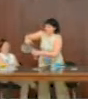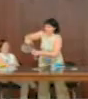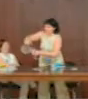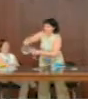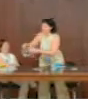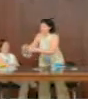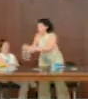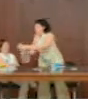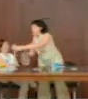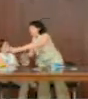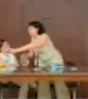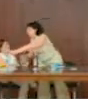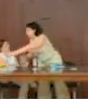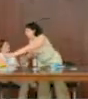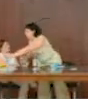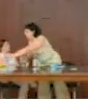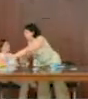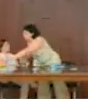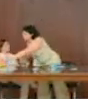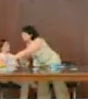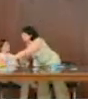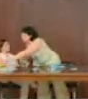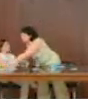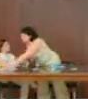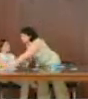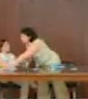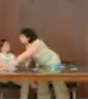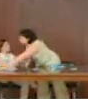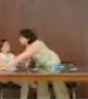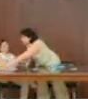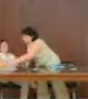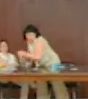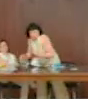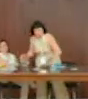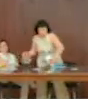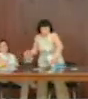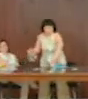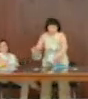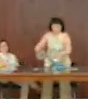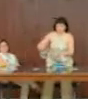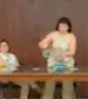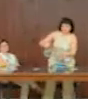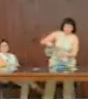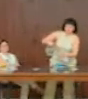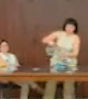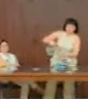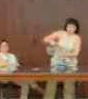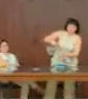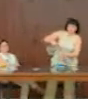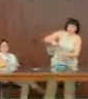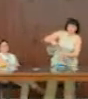Bueno, como les decía, la medicina narrativa es un instrumento de la clínica. Vamos a ocuparnos de cuerpos, lenguajes,